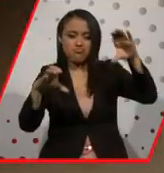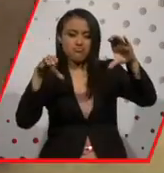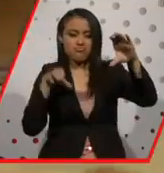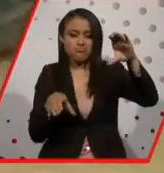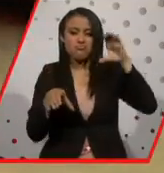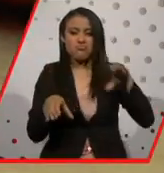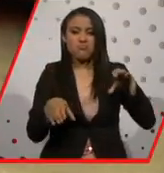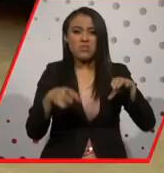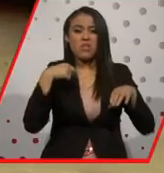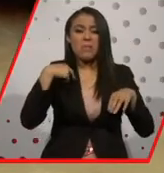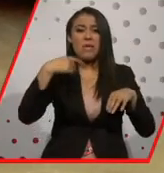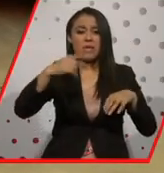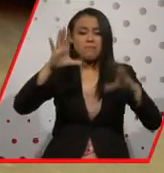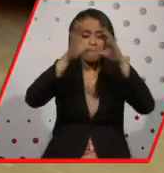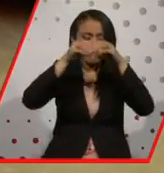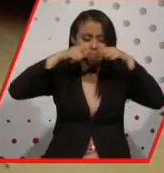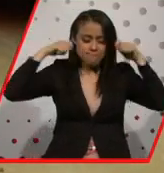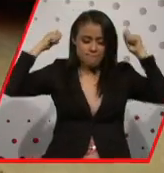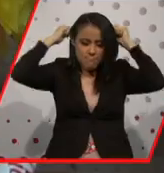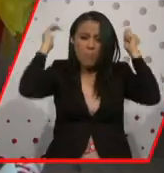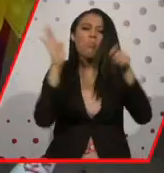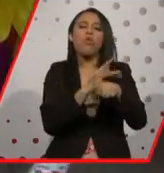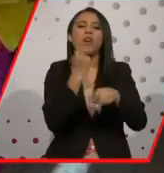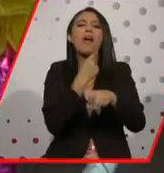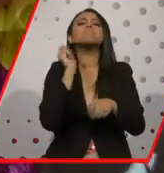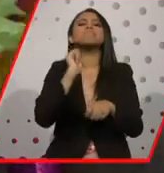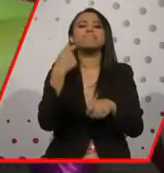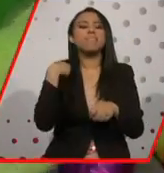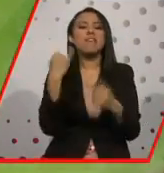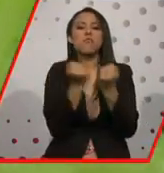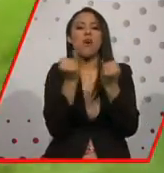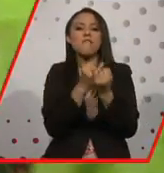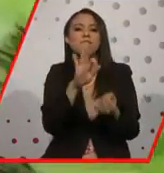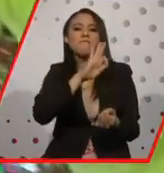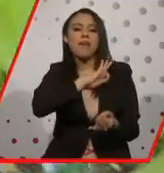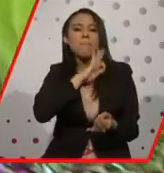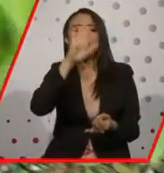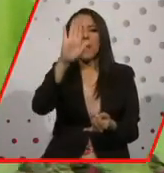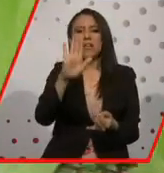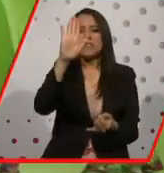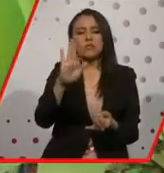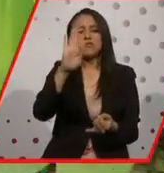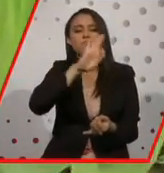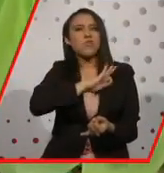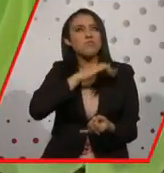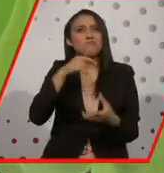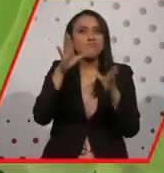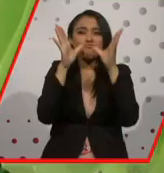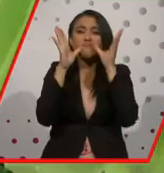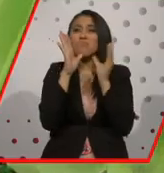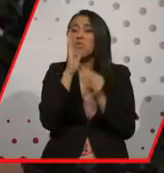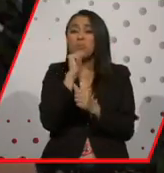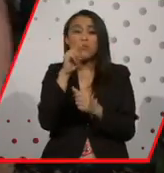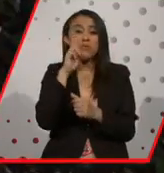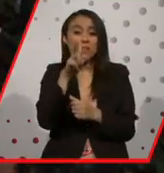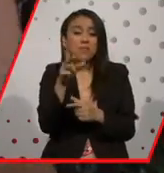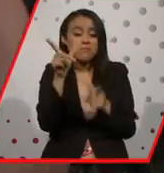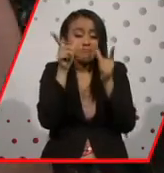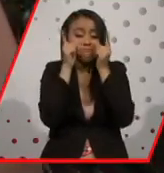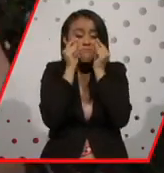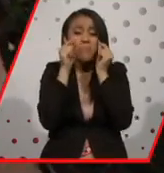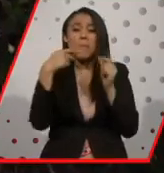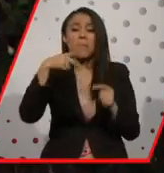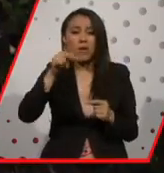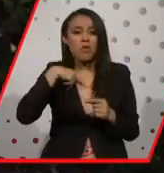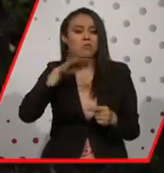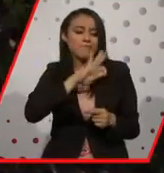ciega. Desde entonces, varios artesanos acolmenses se dedican a compartir sus conocimientos con el único objetivo de que se